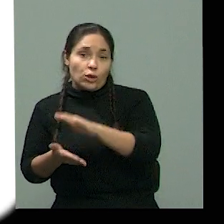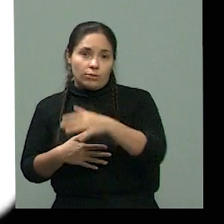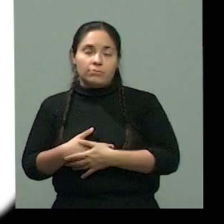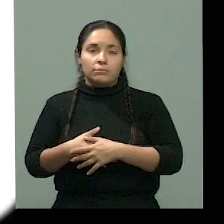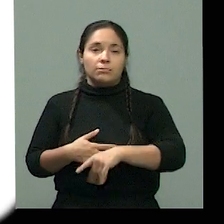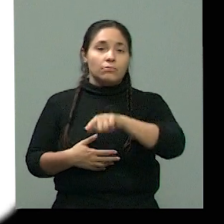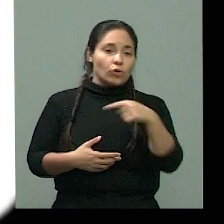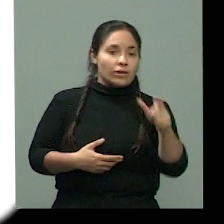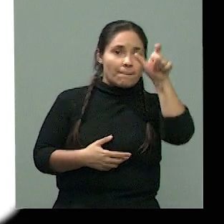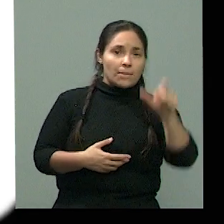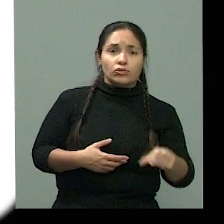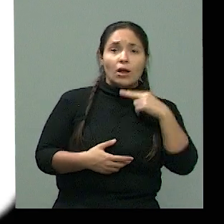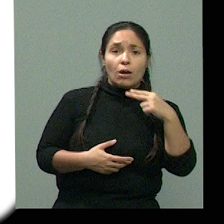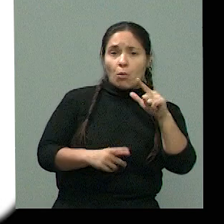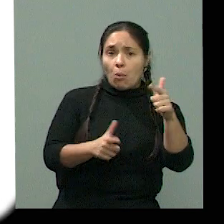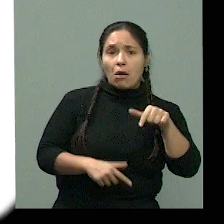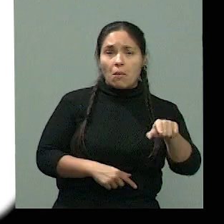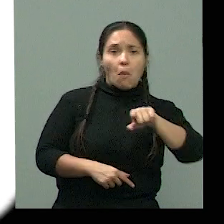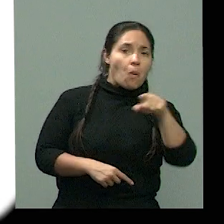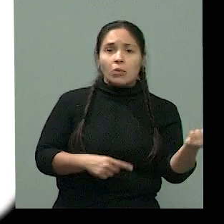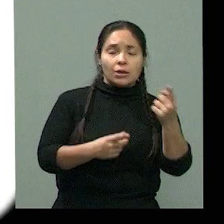cosa, y eso nos va poniendo en diferentes